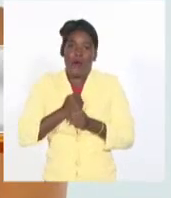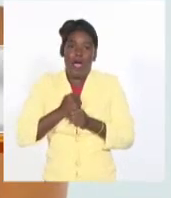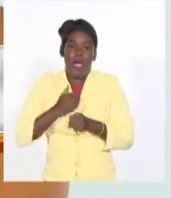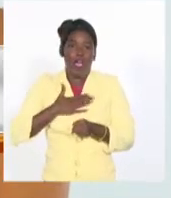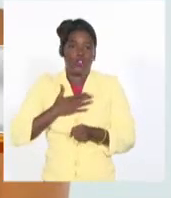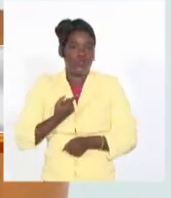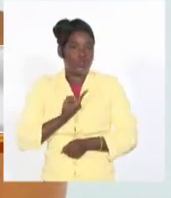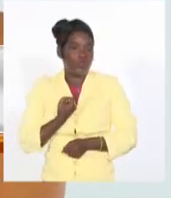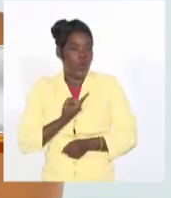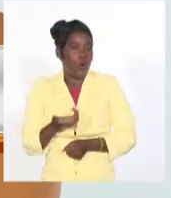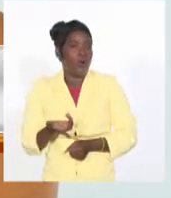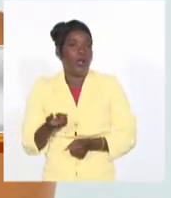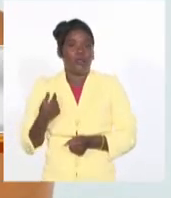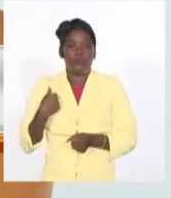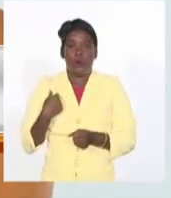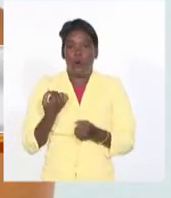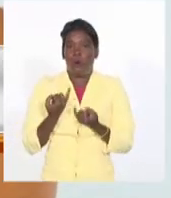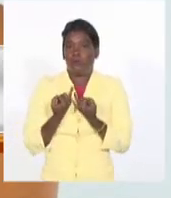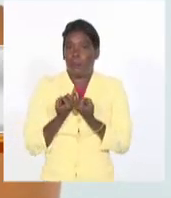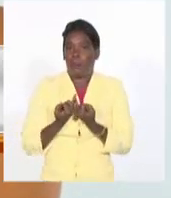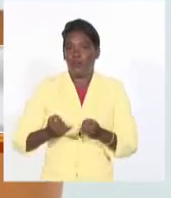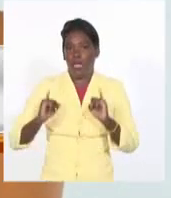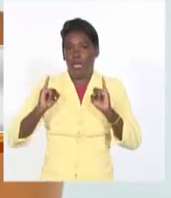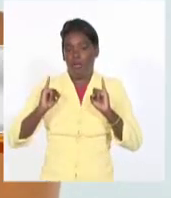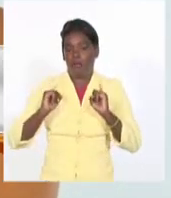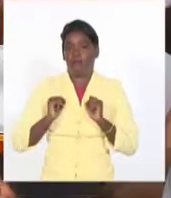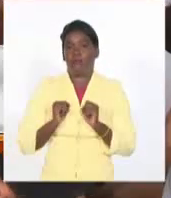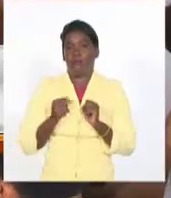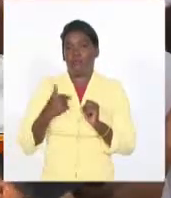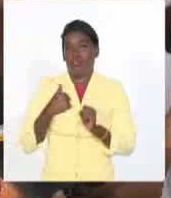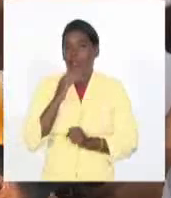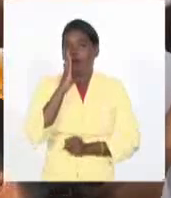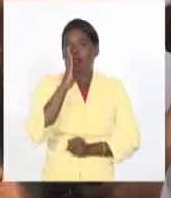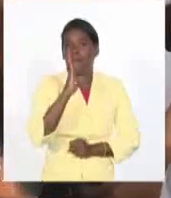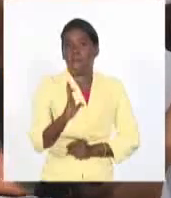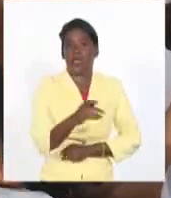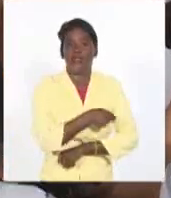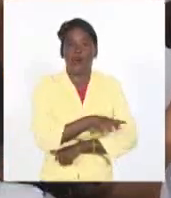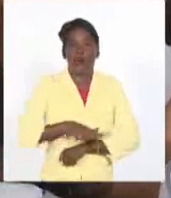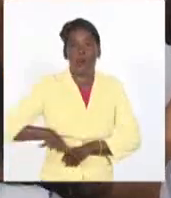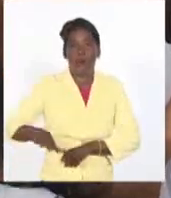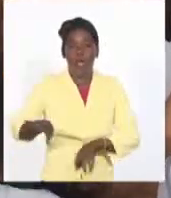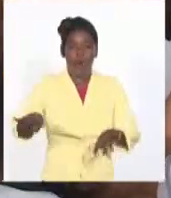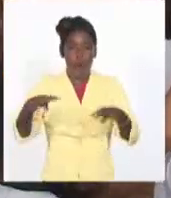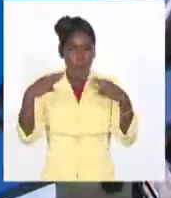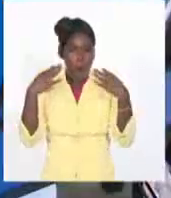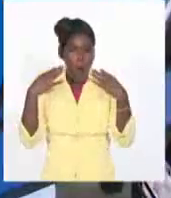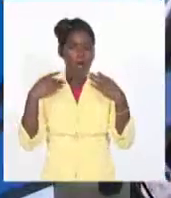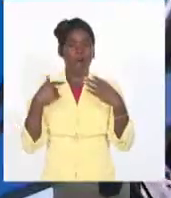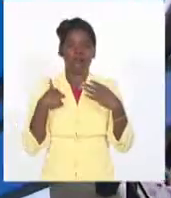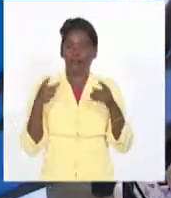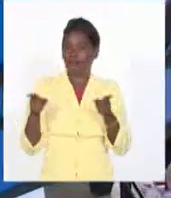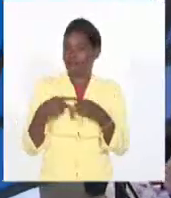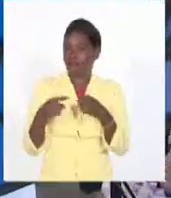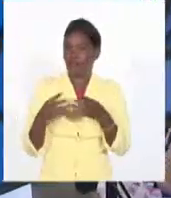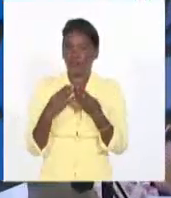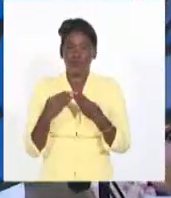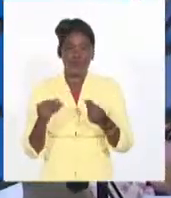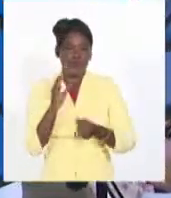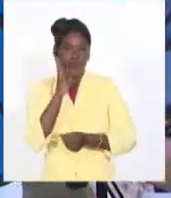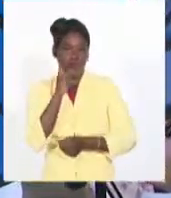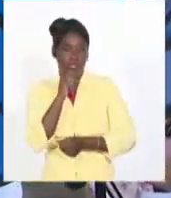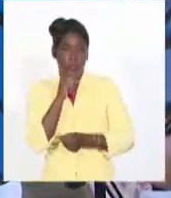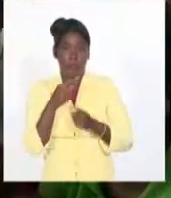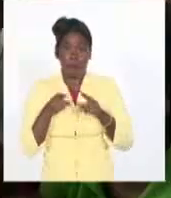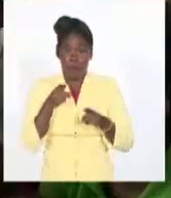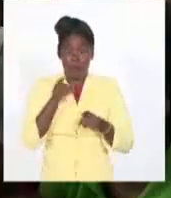músico, aprender a respetar al público. El festival nombrado Persiguiendo un Sueño reflejó la riqueza